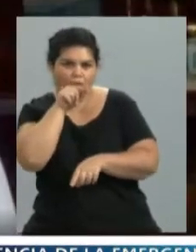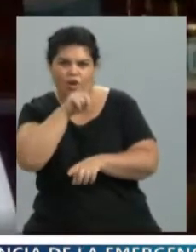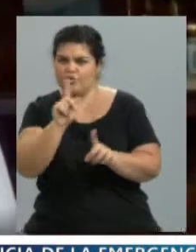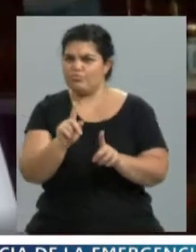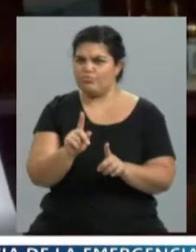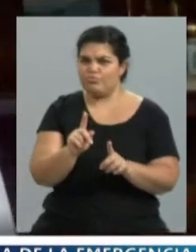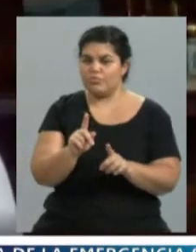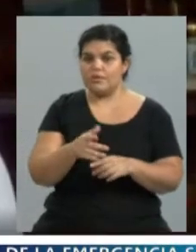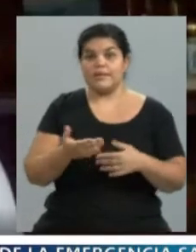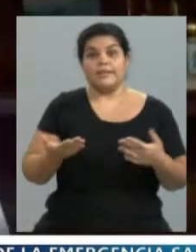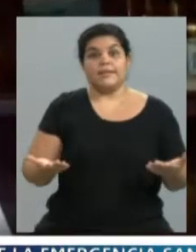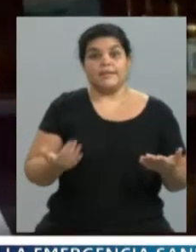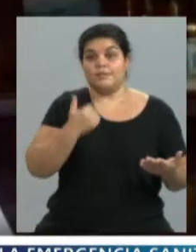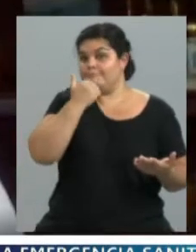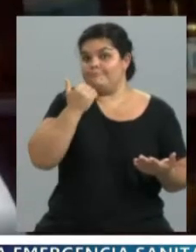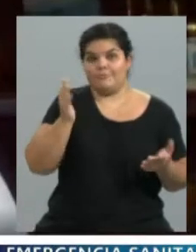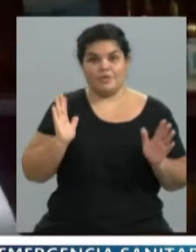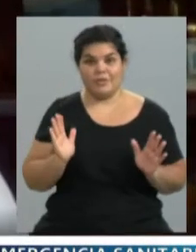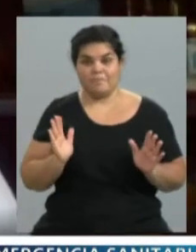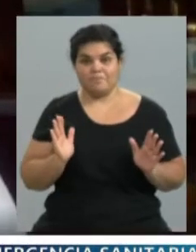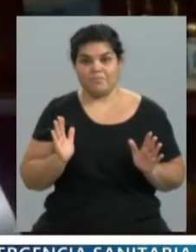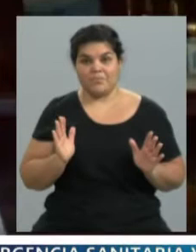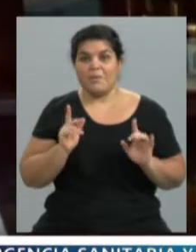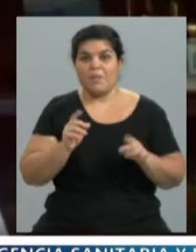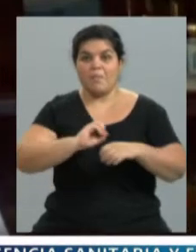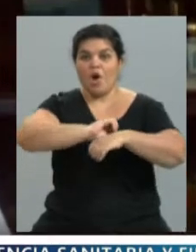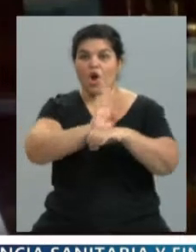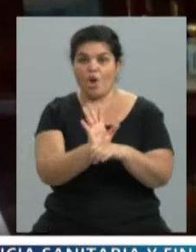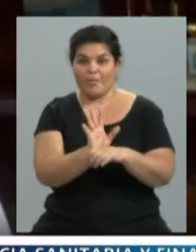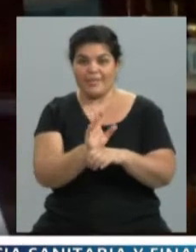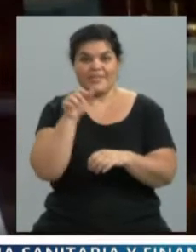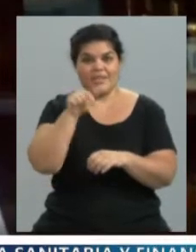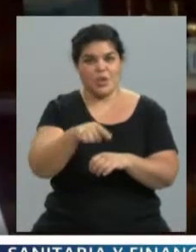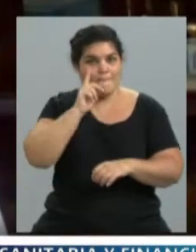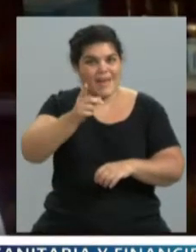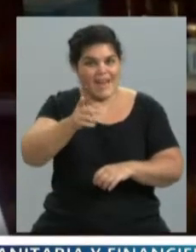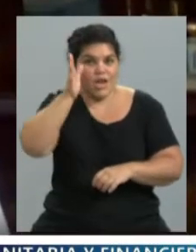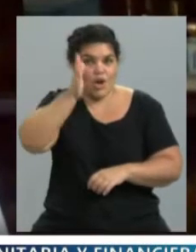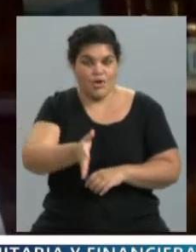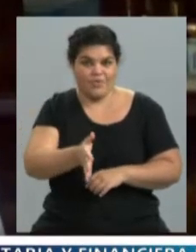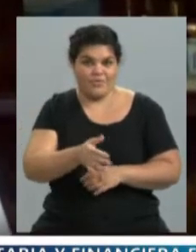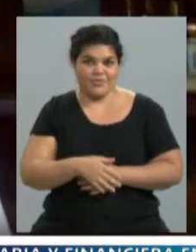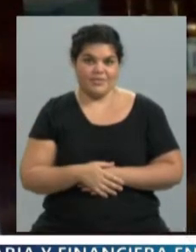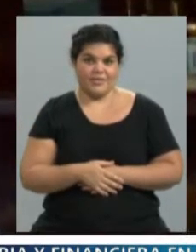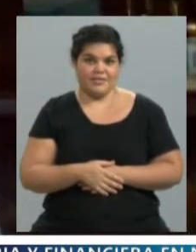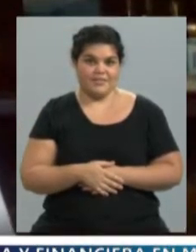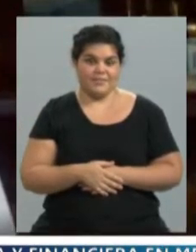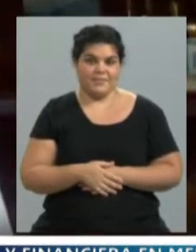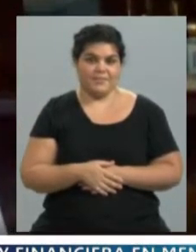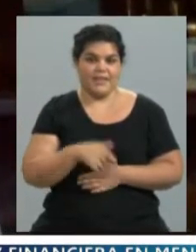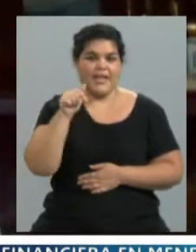O nos extinguiremos. El COVID es una gran amenaza y es una amenaza que